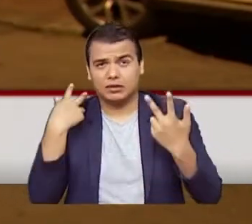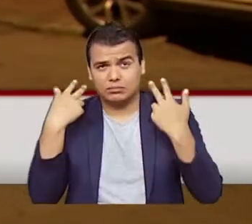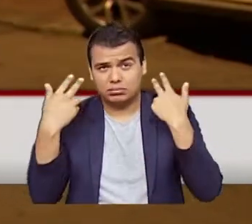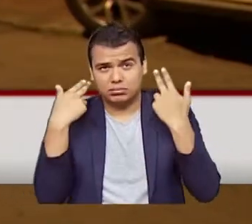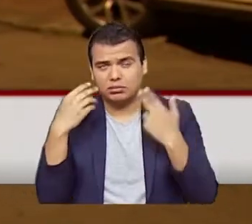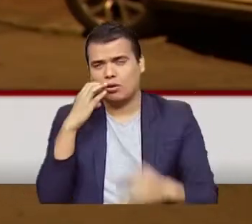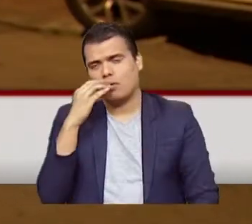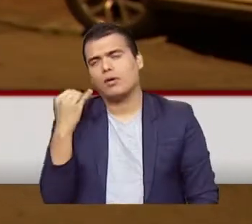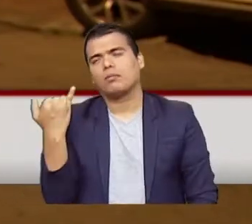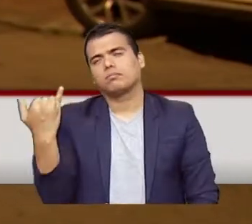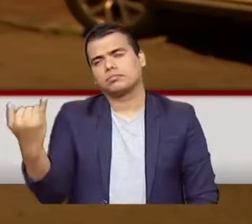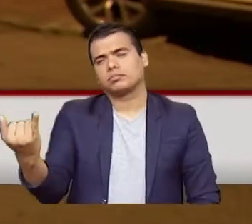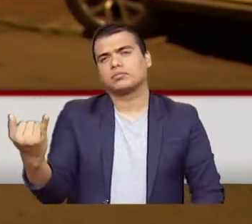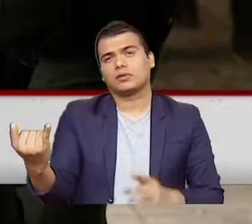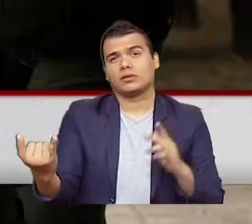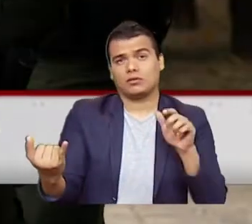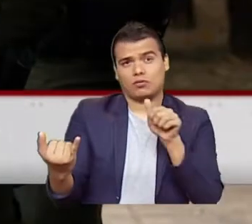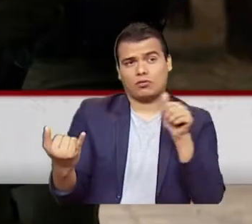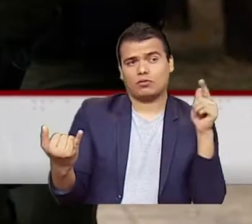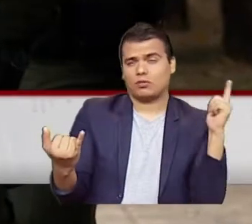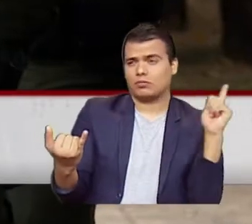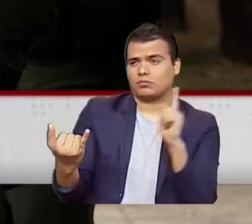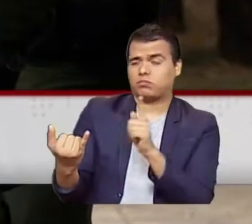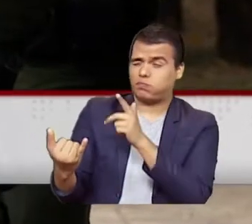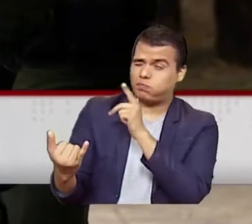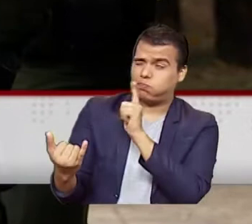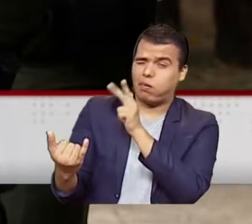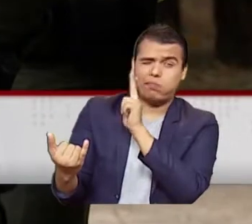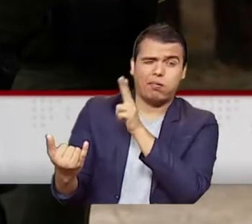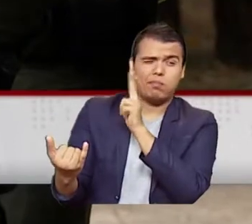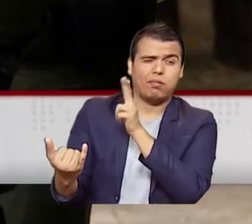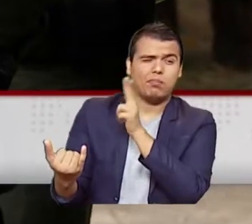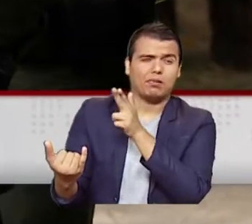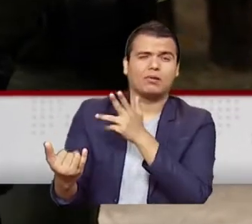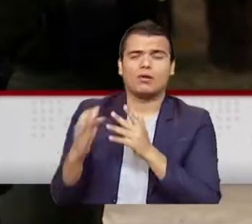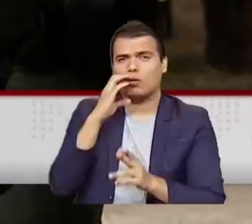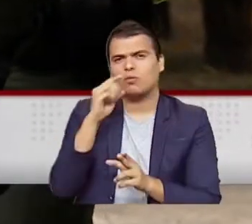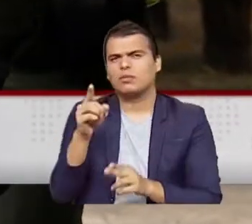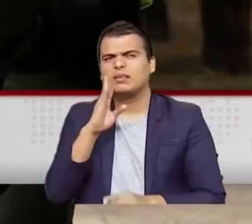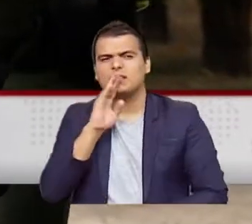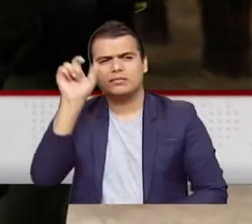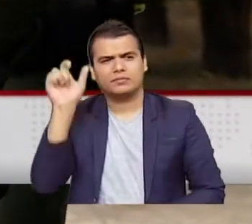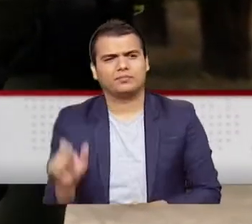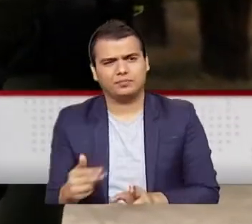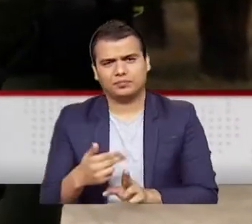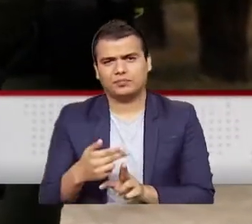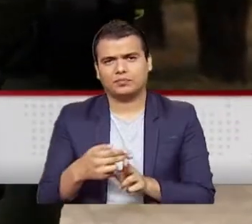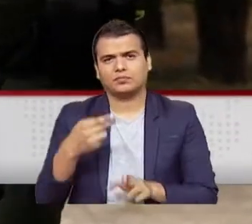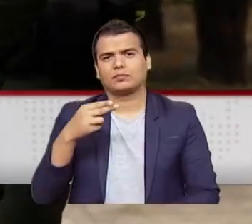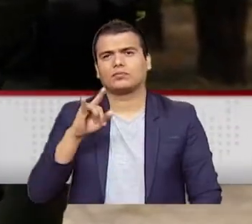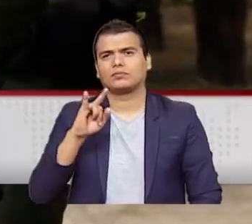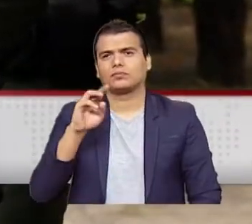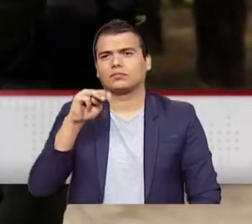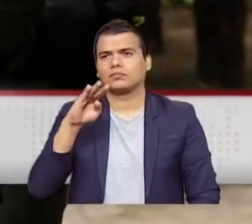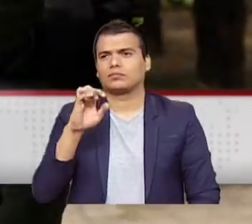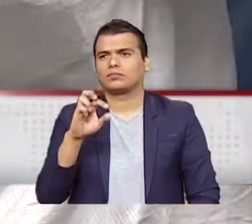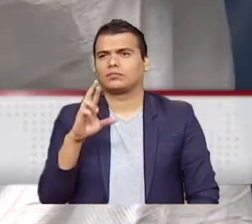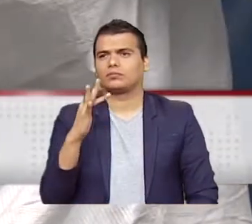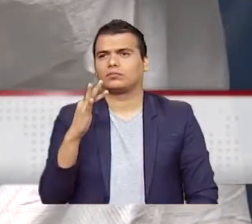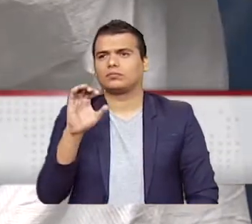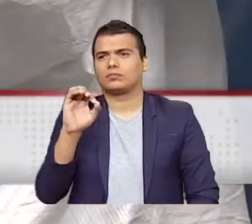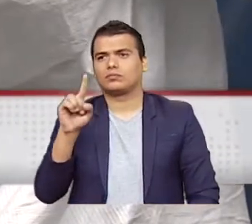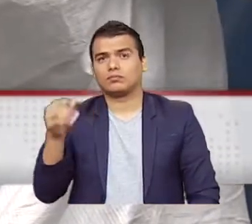varios impactos de arma de fuego en el tórax fue identificado como humberto campo monroy de 33 años de edad